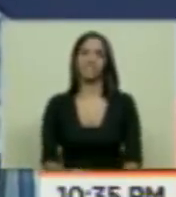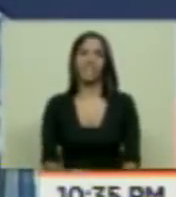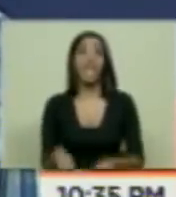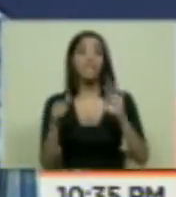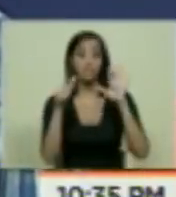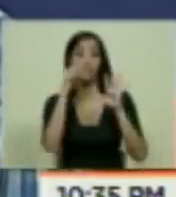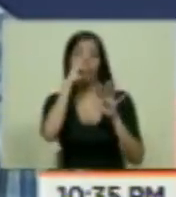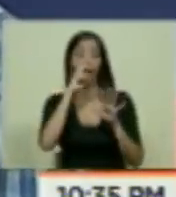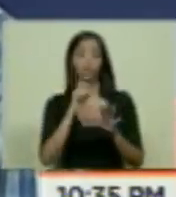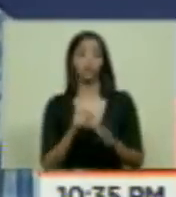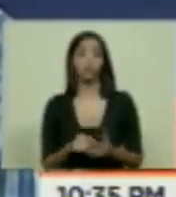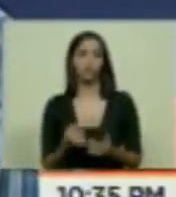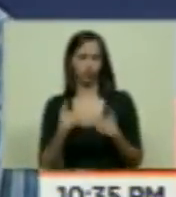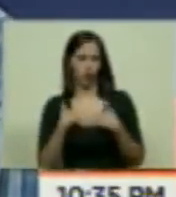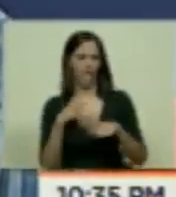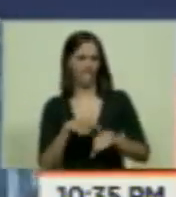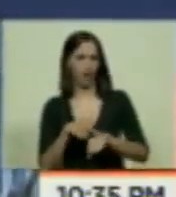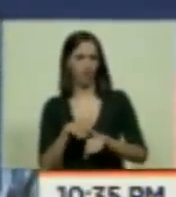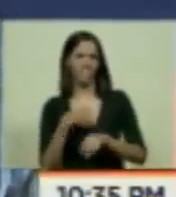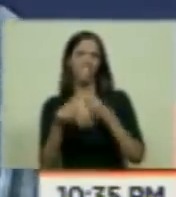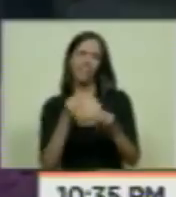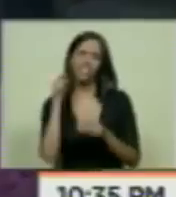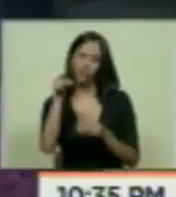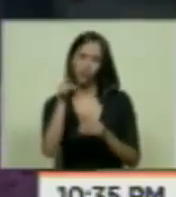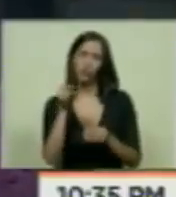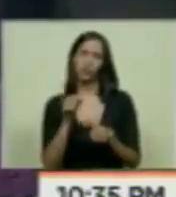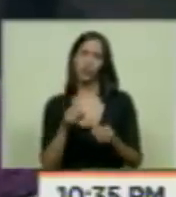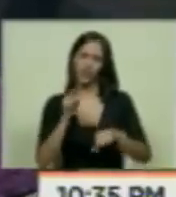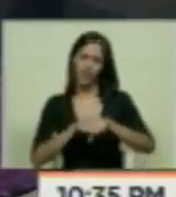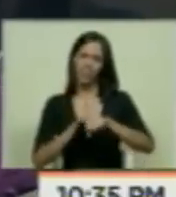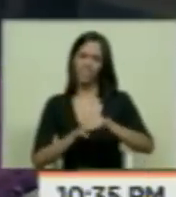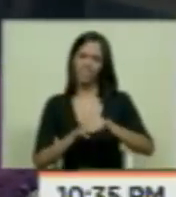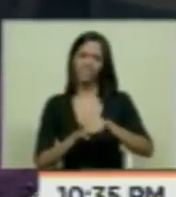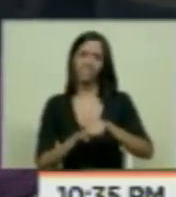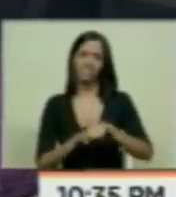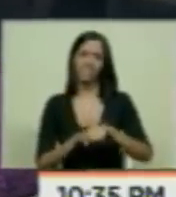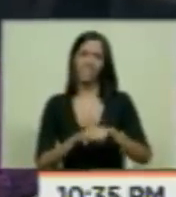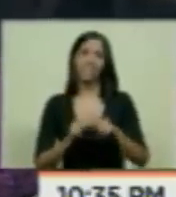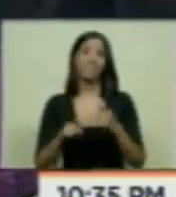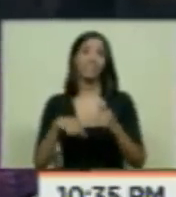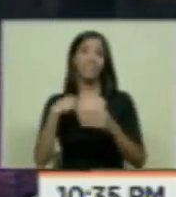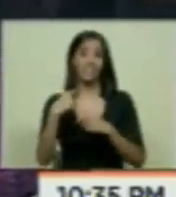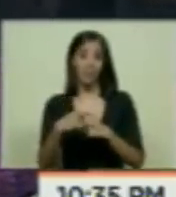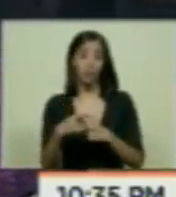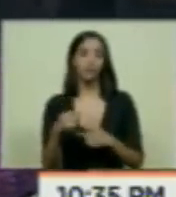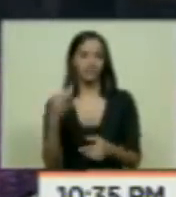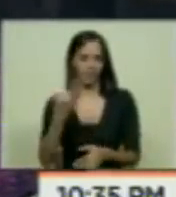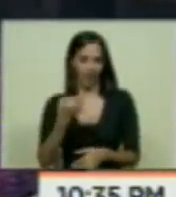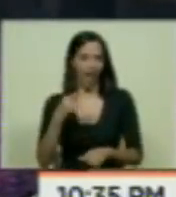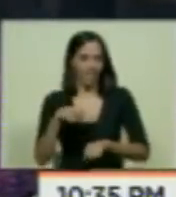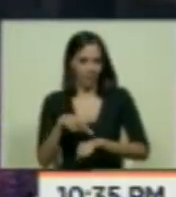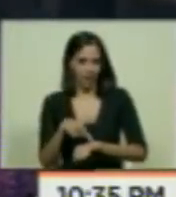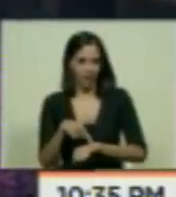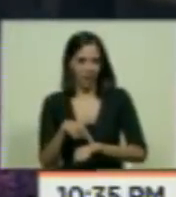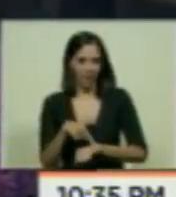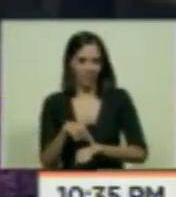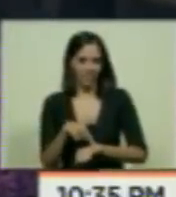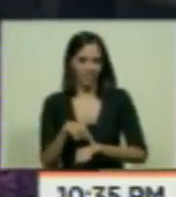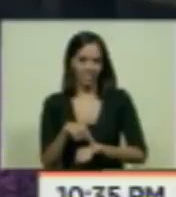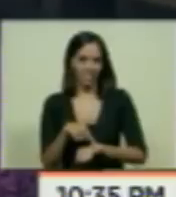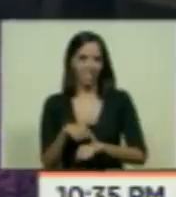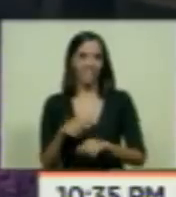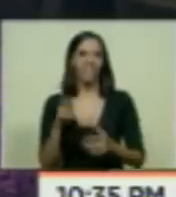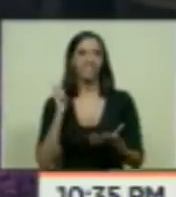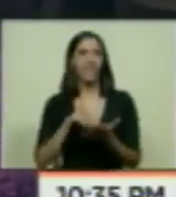Seis años. Seis. No, ¿a esta hora? ¿Qué estaba haciendo usted a esta hora después? En verdad, de hora. Esa actividad, la todavía Avenida Bolívar. Todavía estamos en la